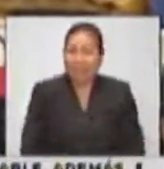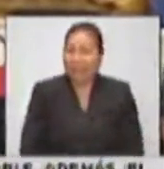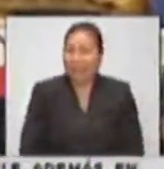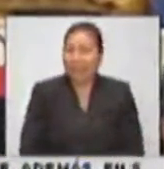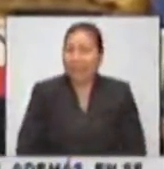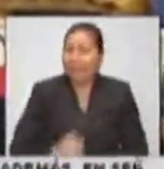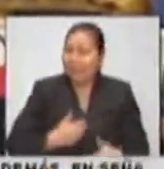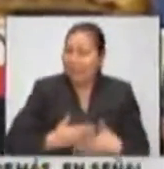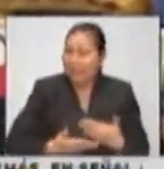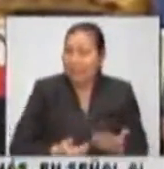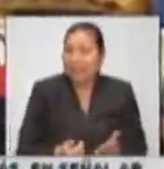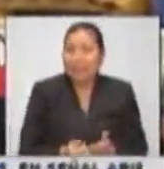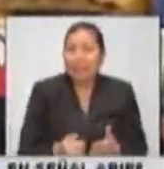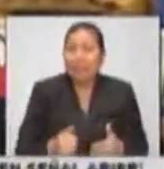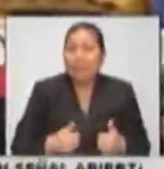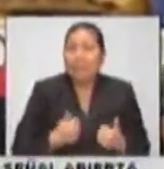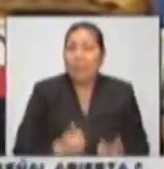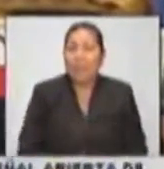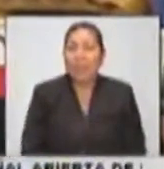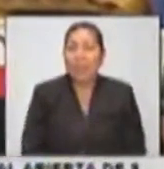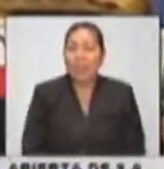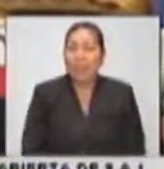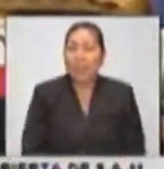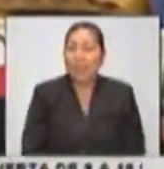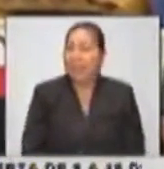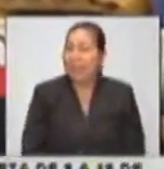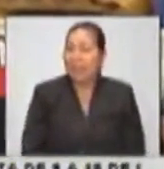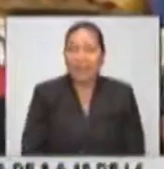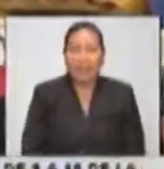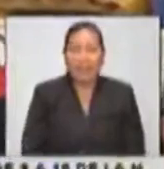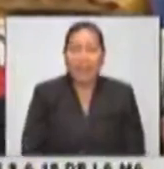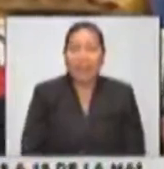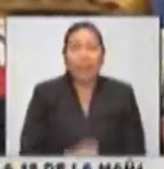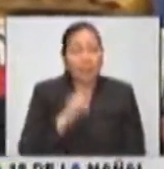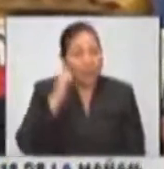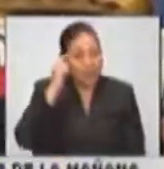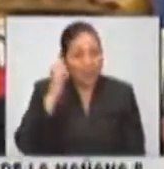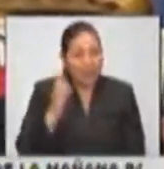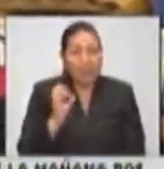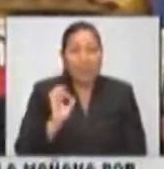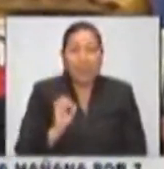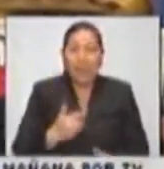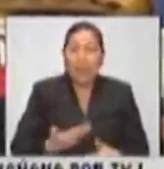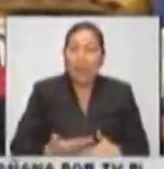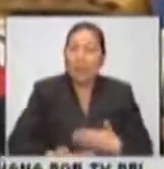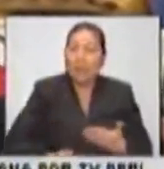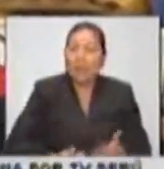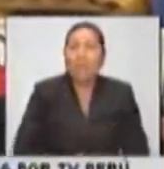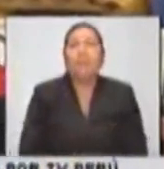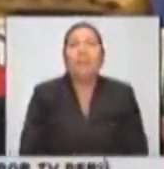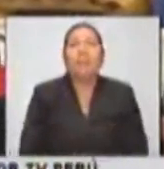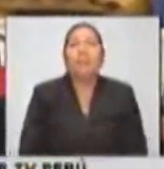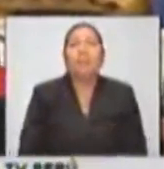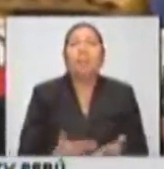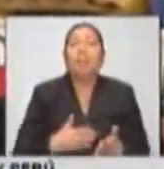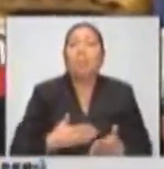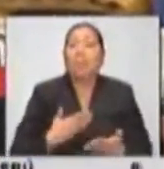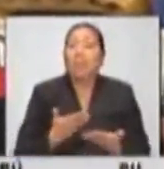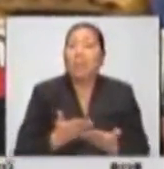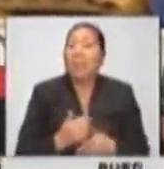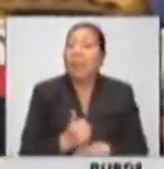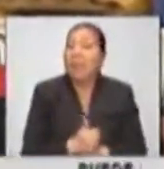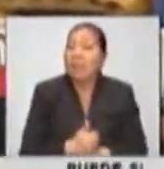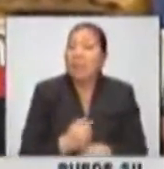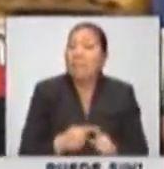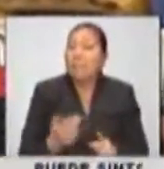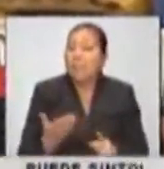nuestras generaciones van a subsistir. Entonces, yo creo que si hay avances a ese nivel en los que nos pueden dar